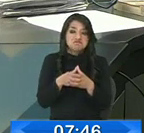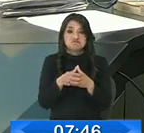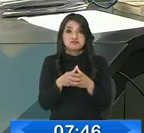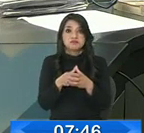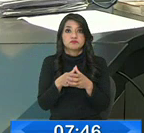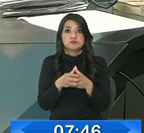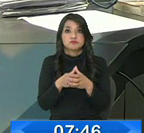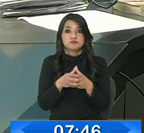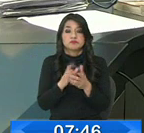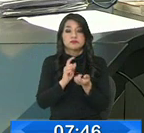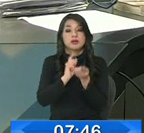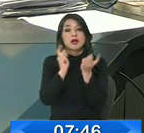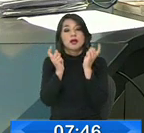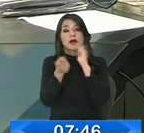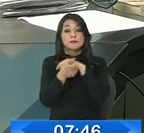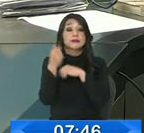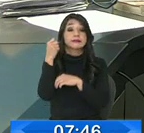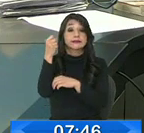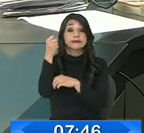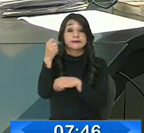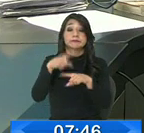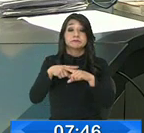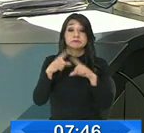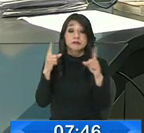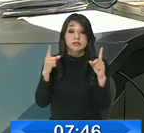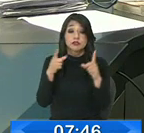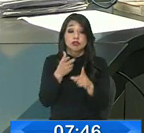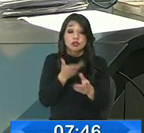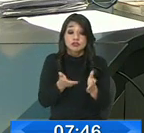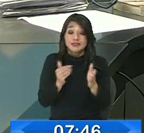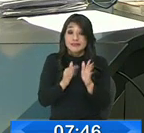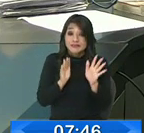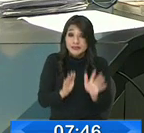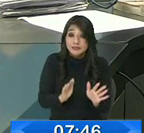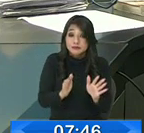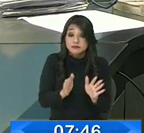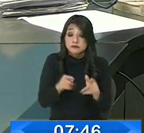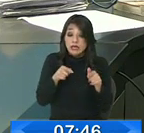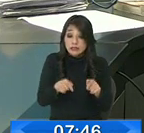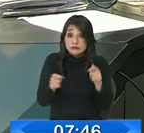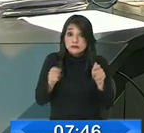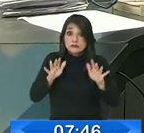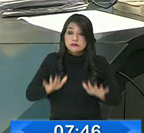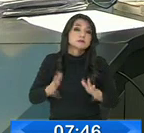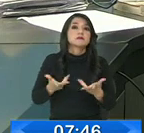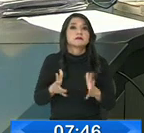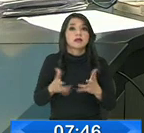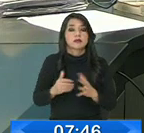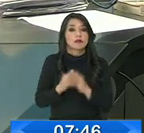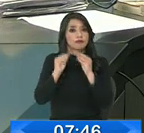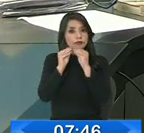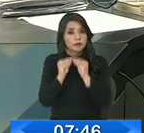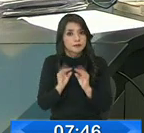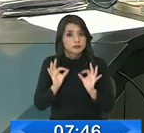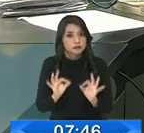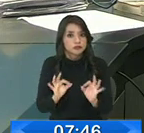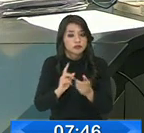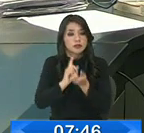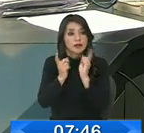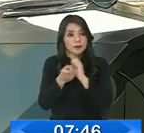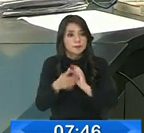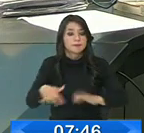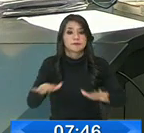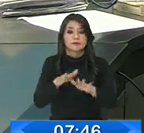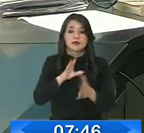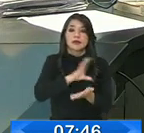después transformándose en sindicatos. Pero si no volvemos a la ciudadanía, y sobre todo diríamos a integrar el campo y la